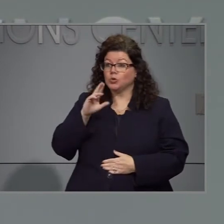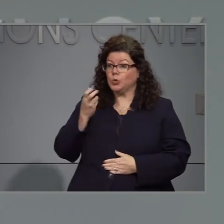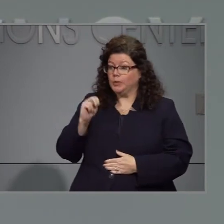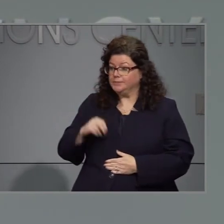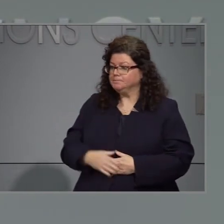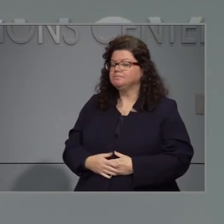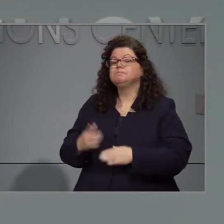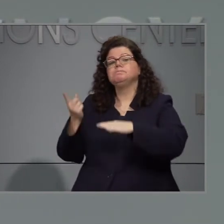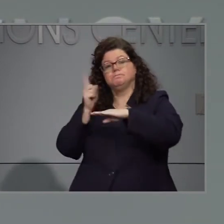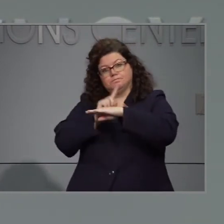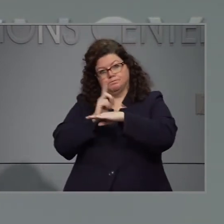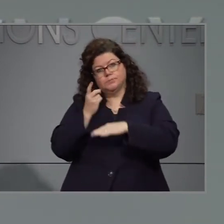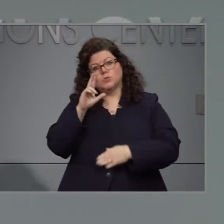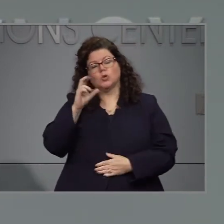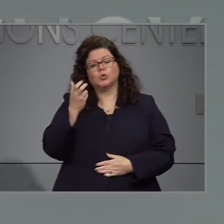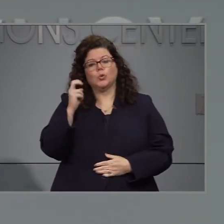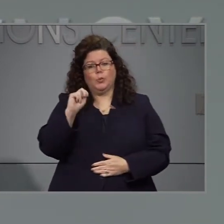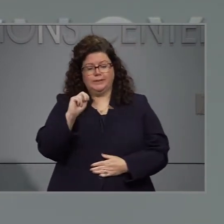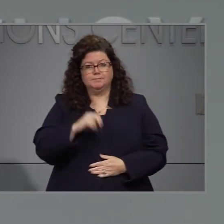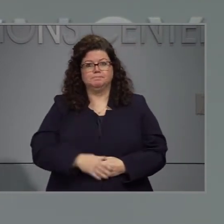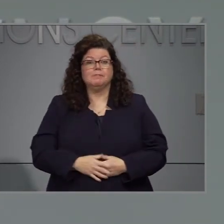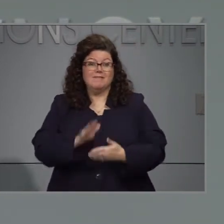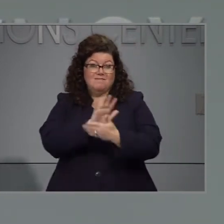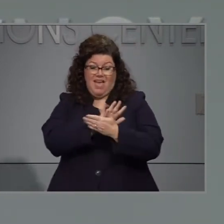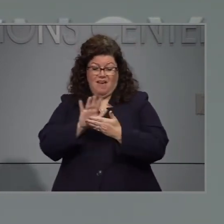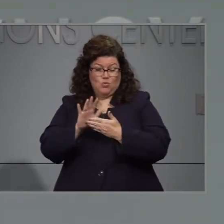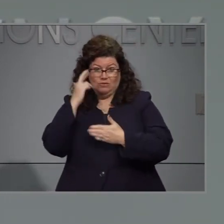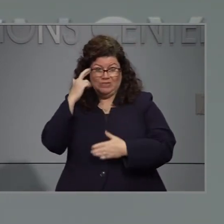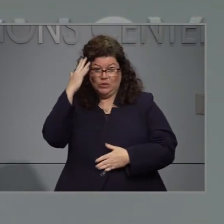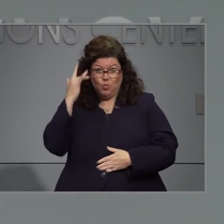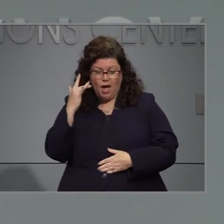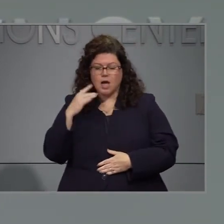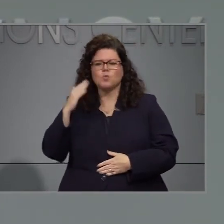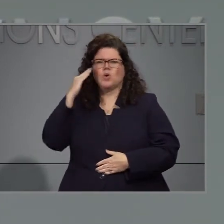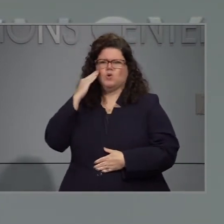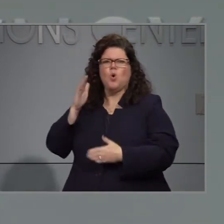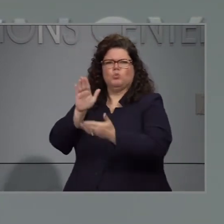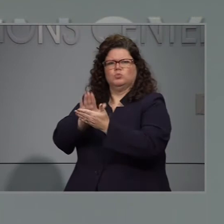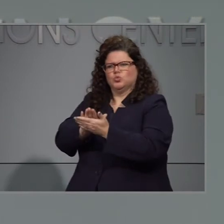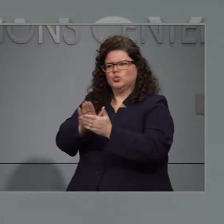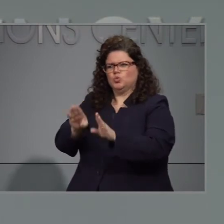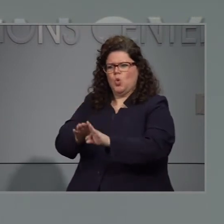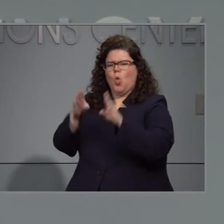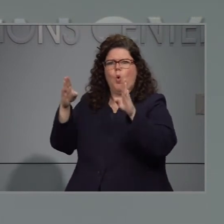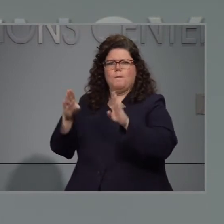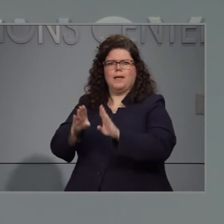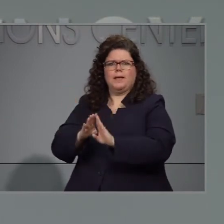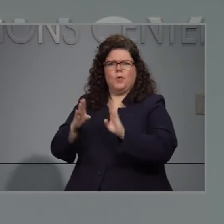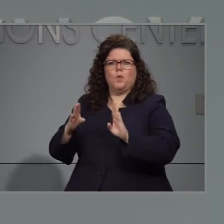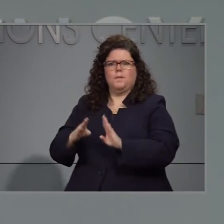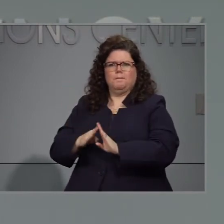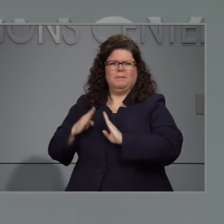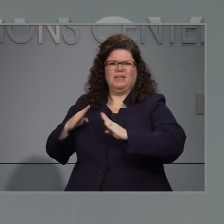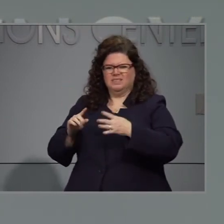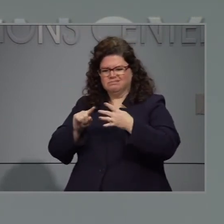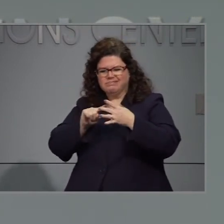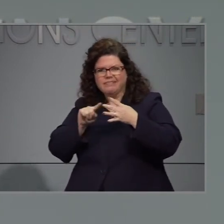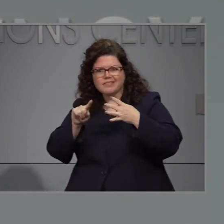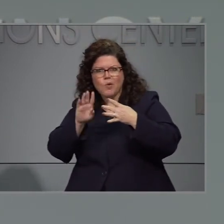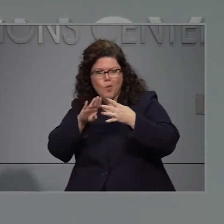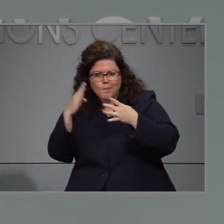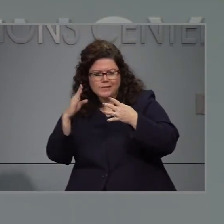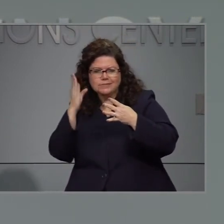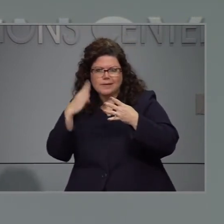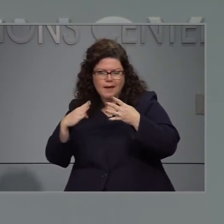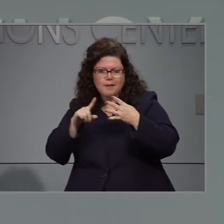Gracias, gobernador. Gracias por la pregunta. Sí, el periodo de 5 semanas. Sabemos que la apertura de las escuelas va a suceder durante varias semanas